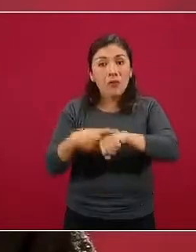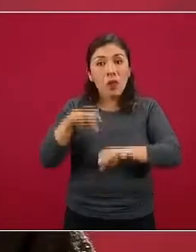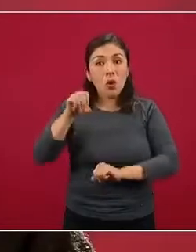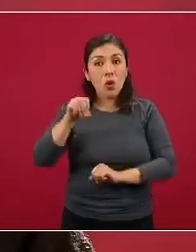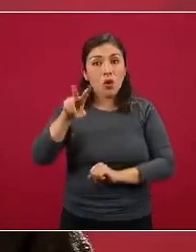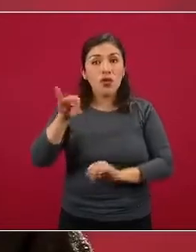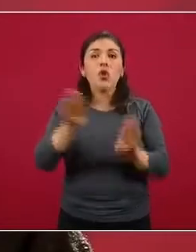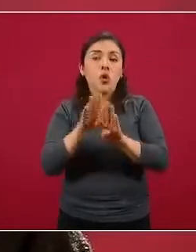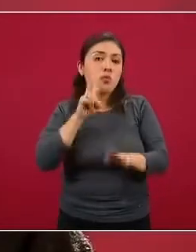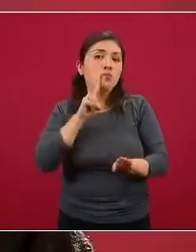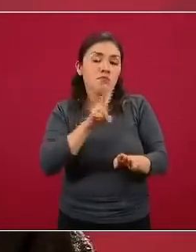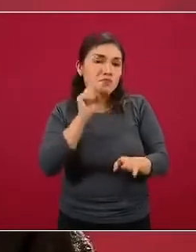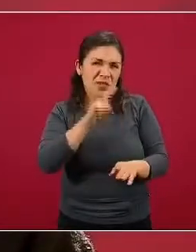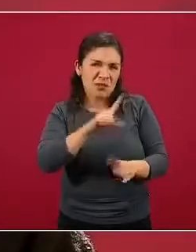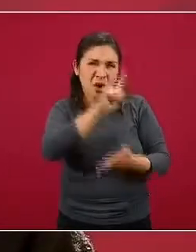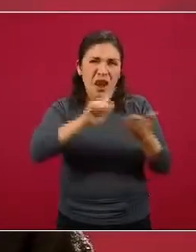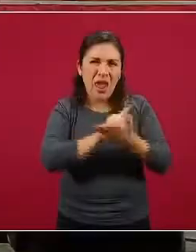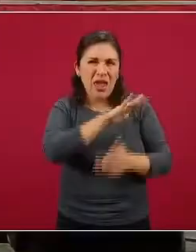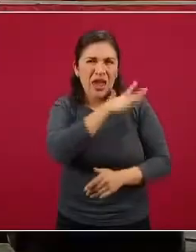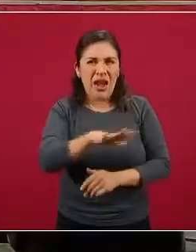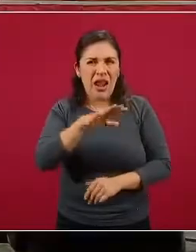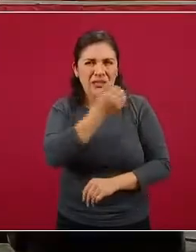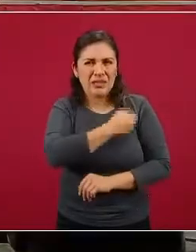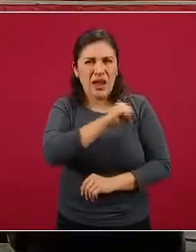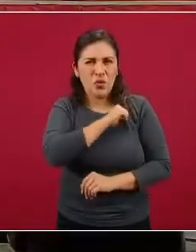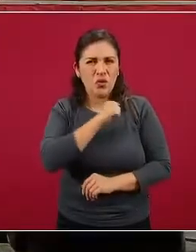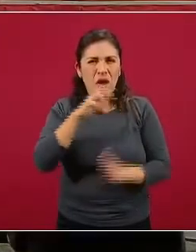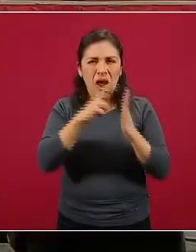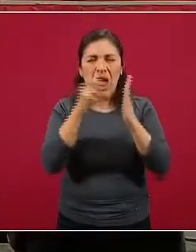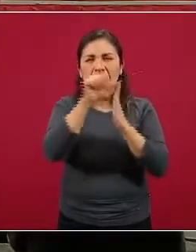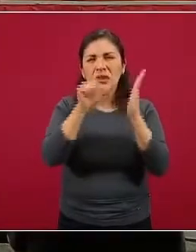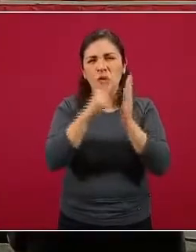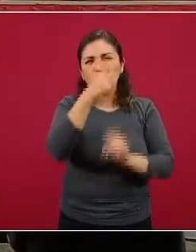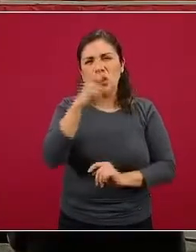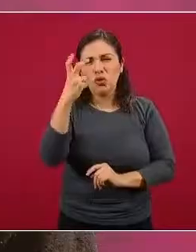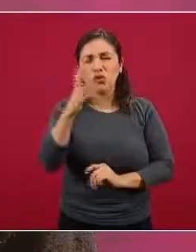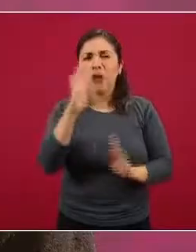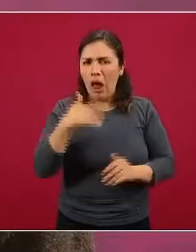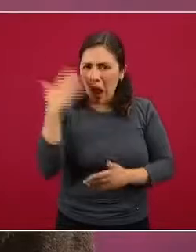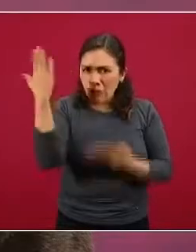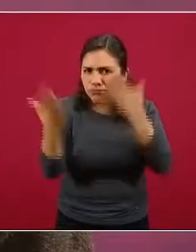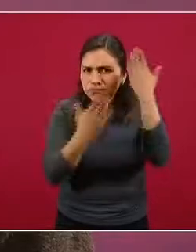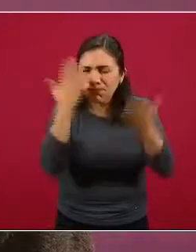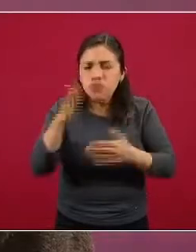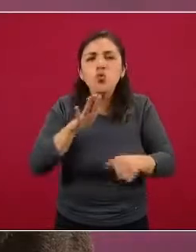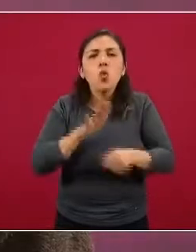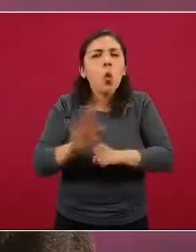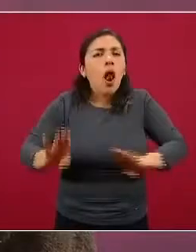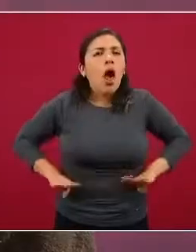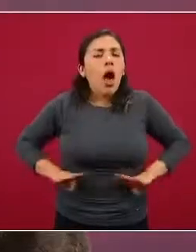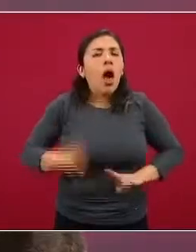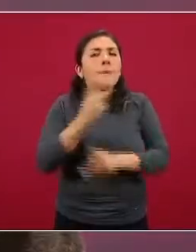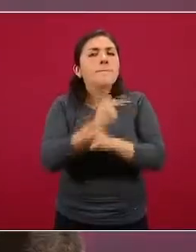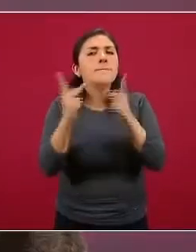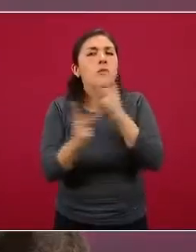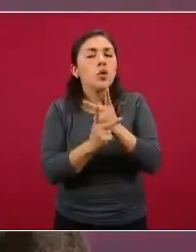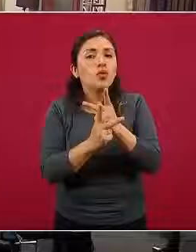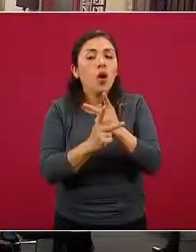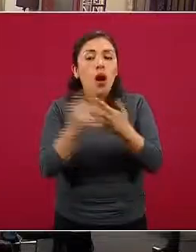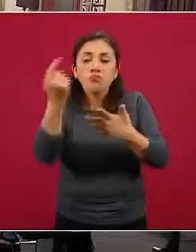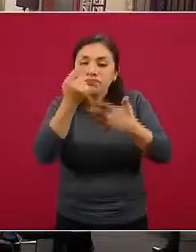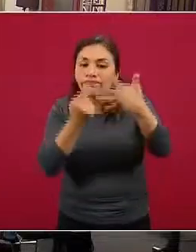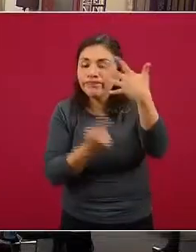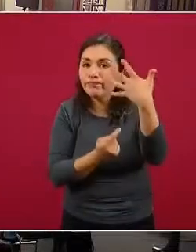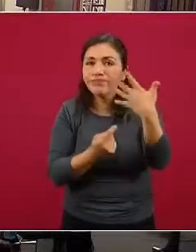considerando el artículo 102 de la Ley General de Salud, hemos hecho un estudio cuidadoso de cuáles son aquellos productos que no